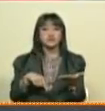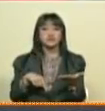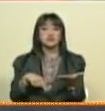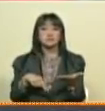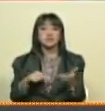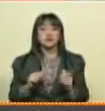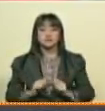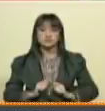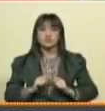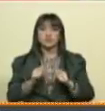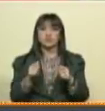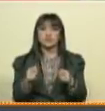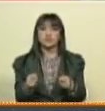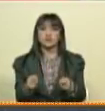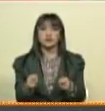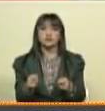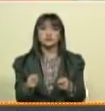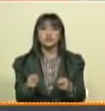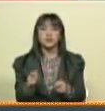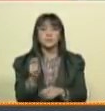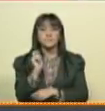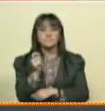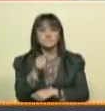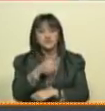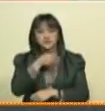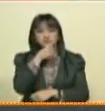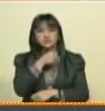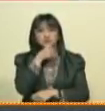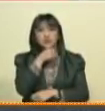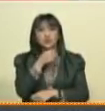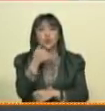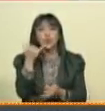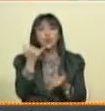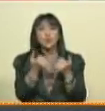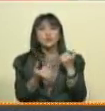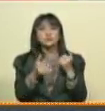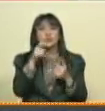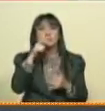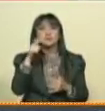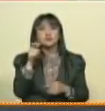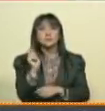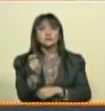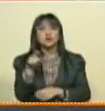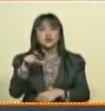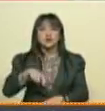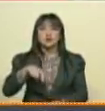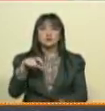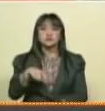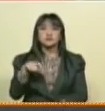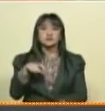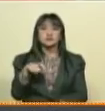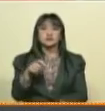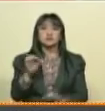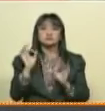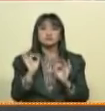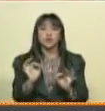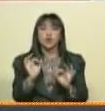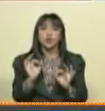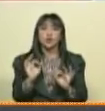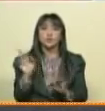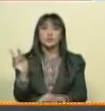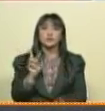otorgando la pensión a los últimos pensionados y pensionadas para declarar a